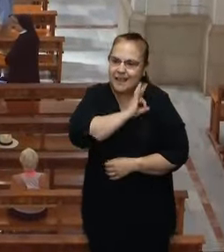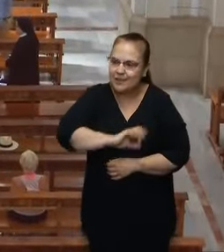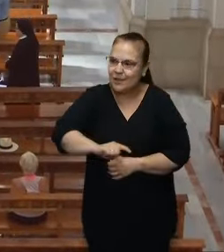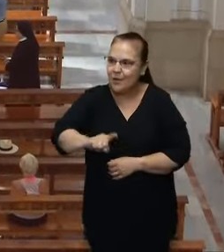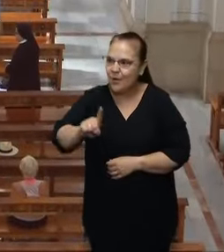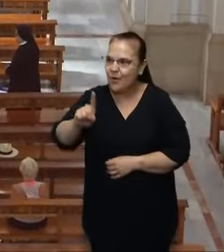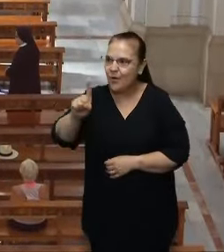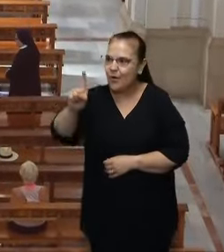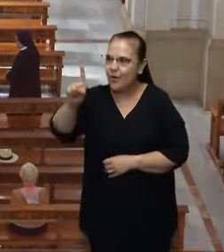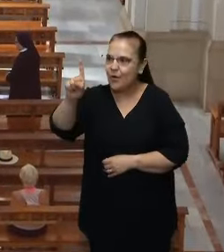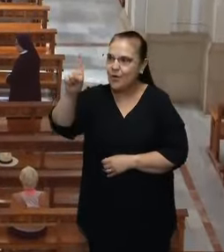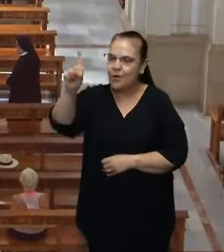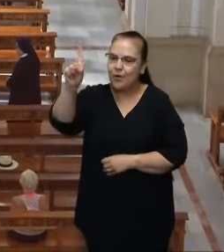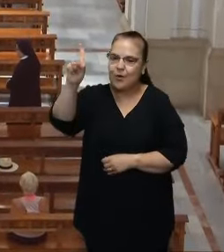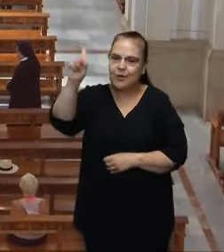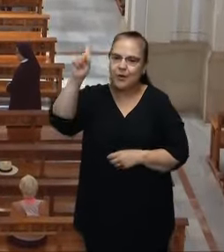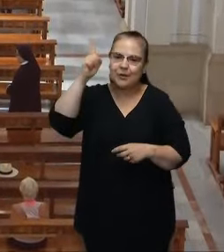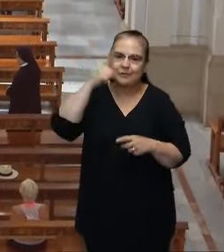del señor